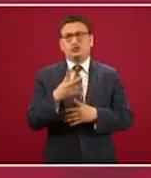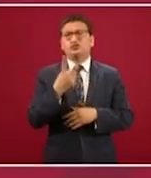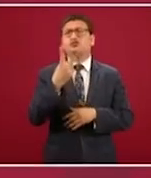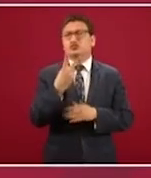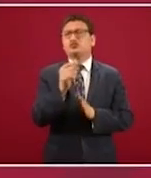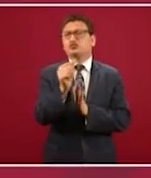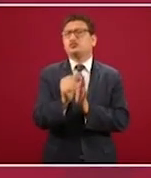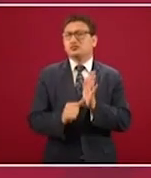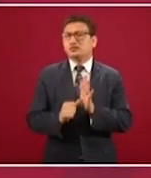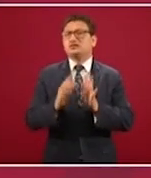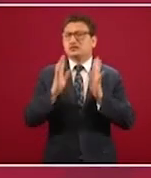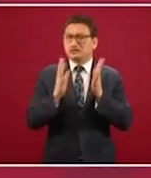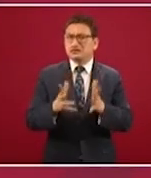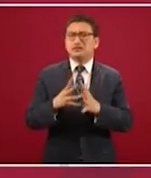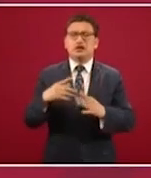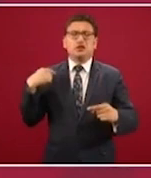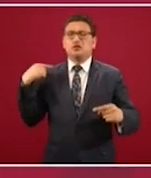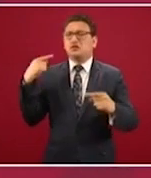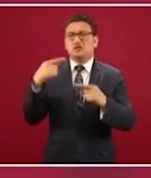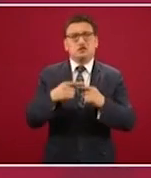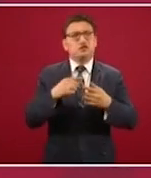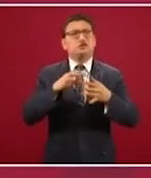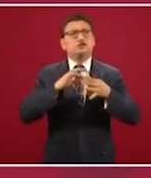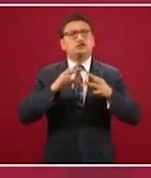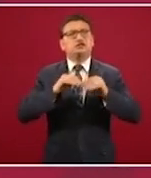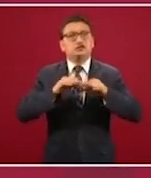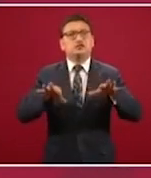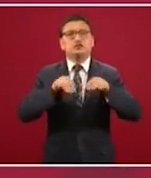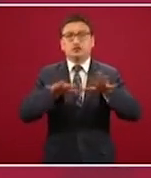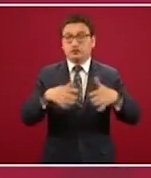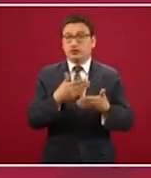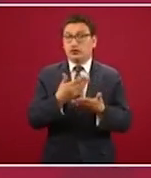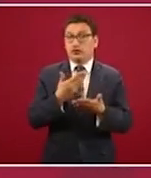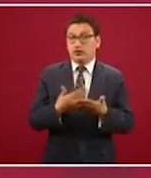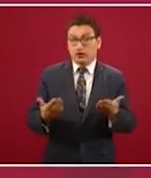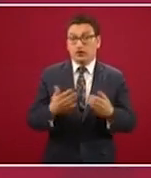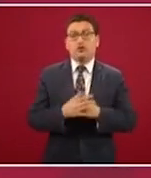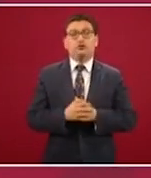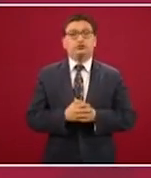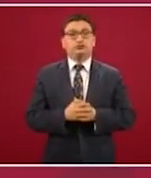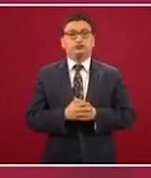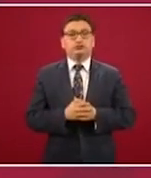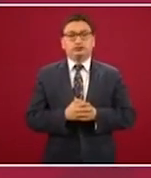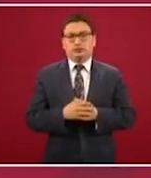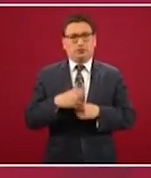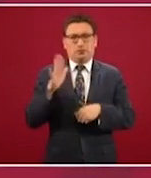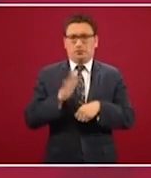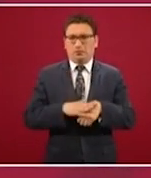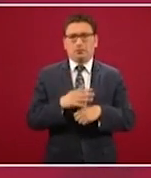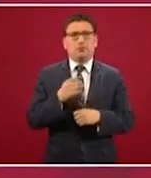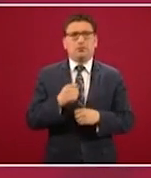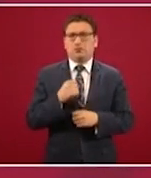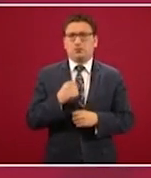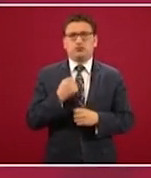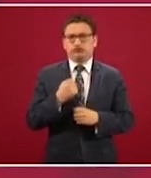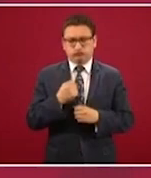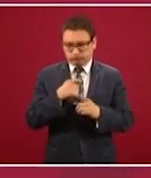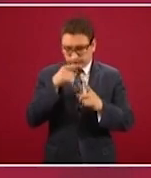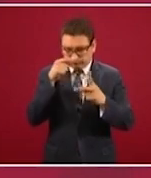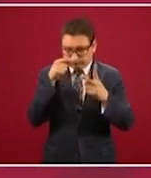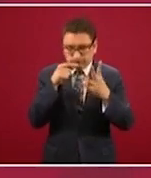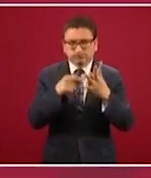dos meses. Pero se va a seguir y ahora con más